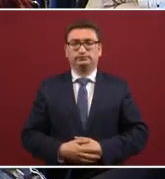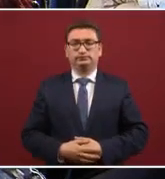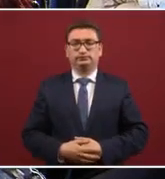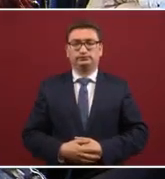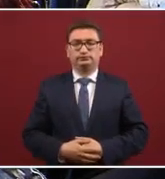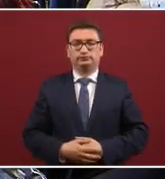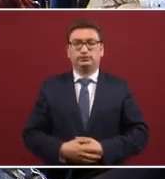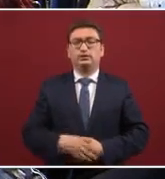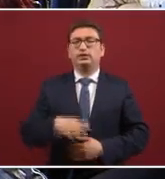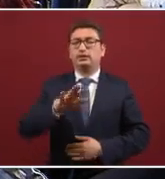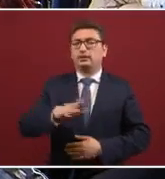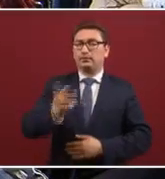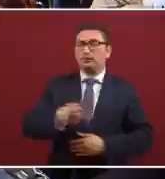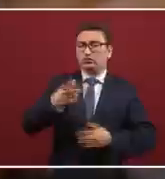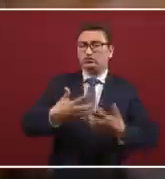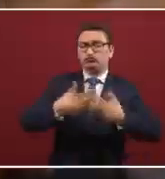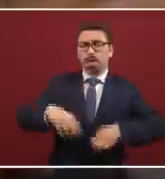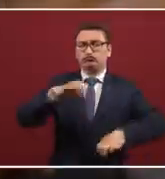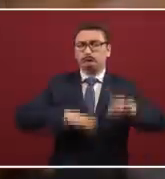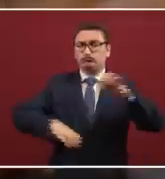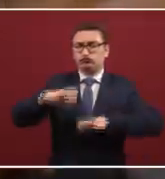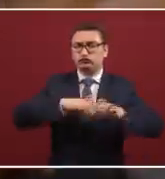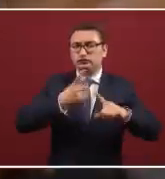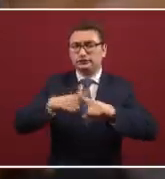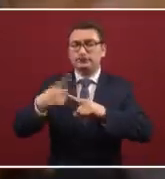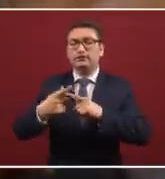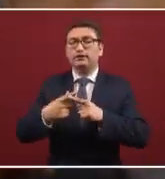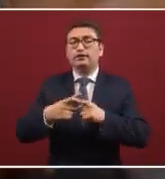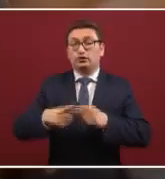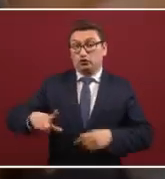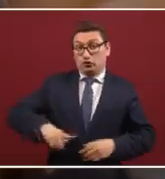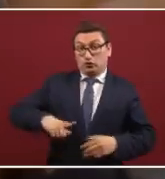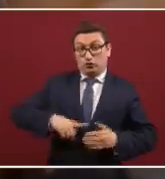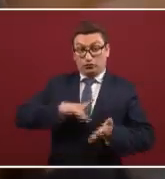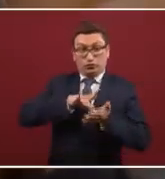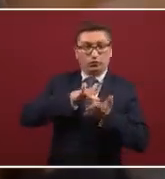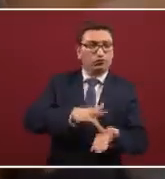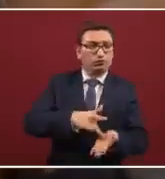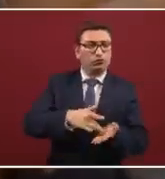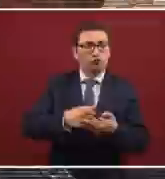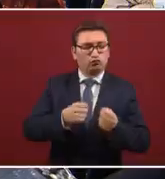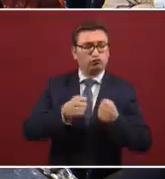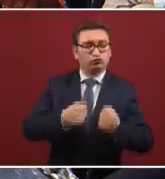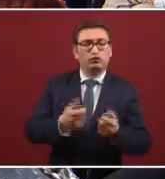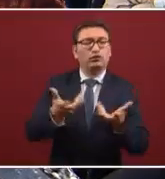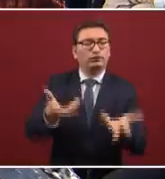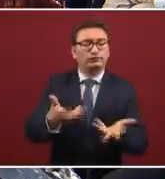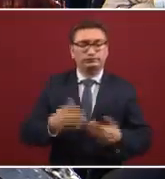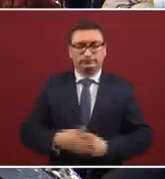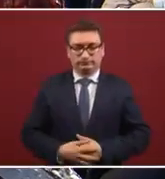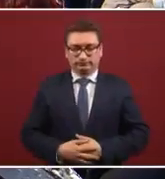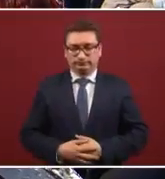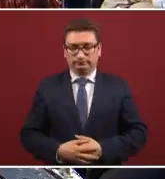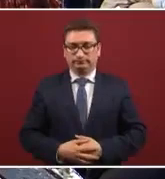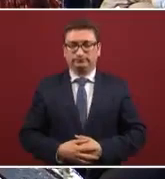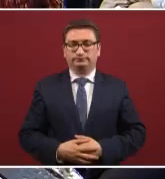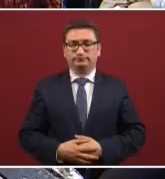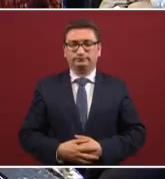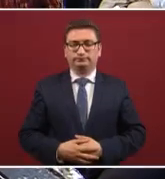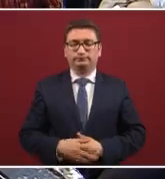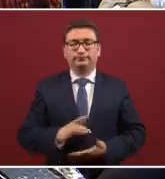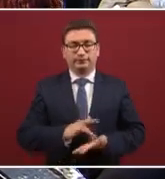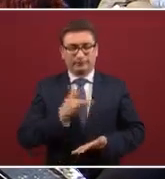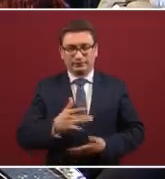producción industrial, ahí, ¿qué es lo que se va a hacer en particular para fortalecer ese rubro? Gracias.